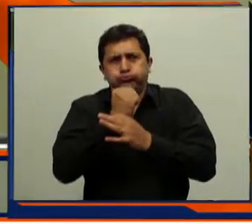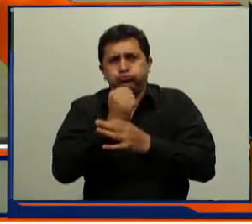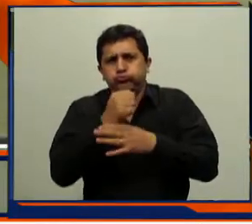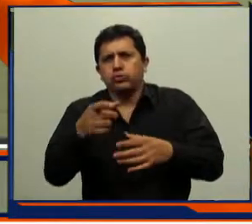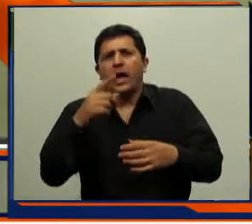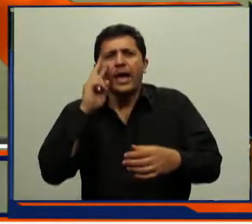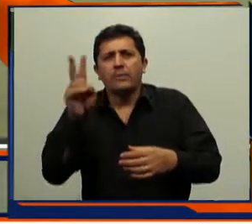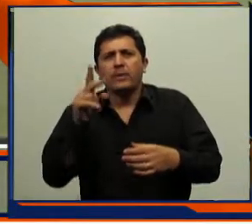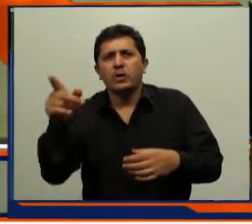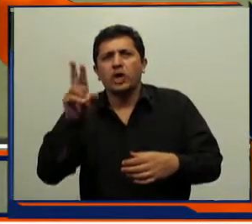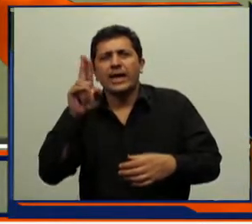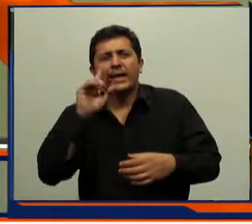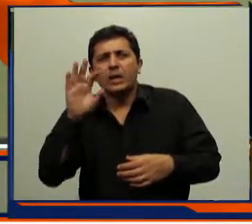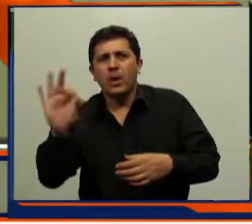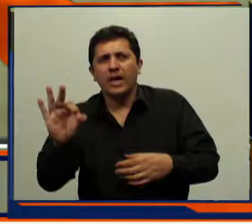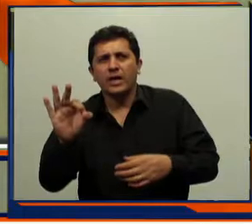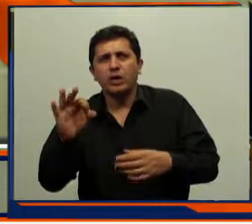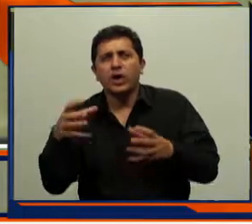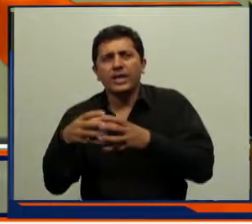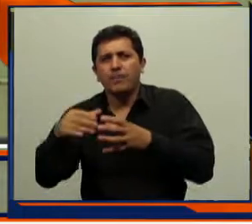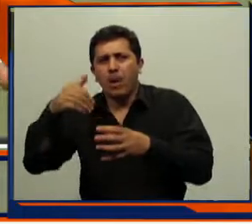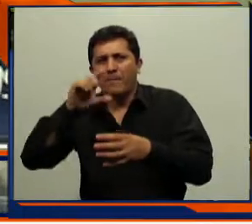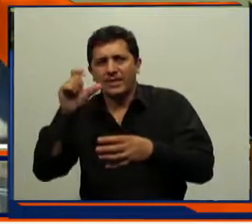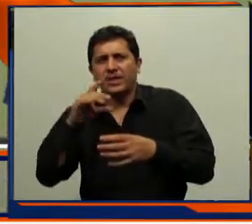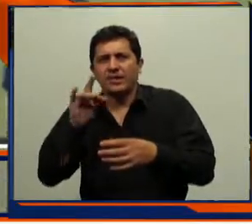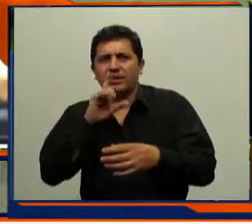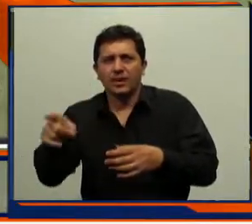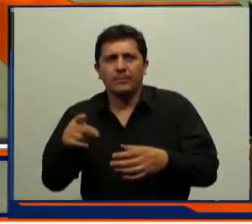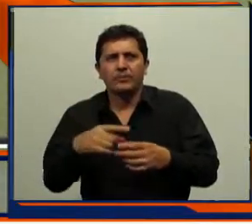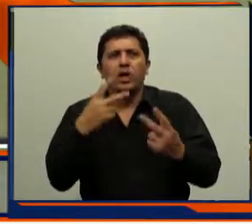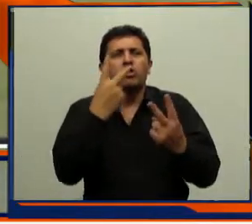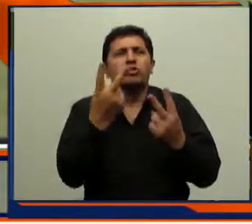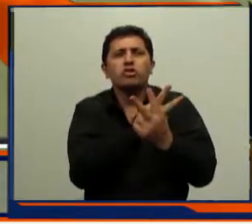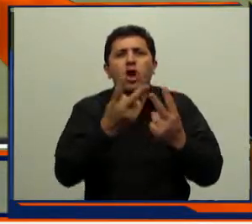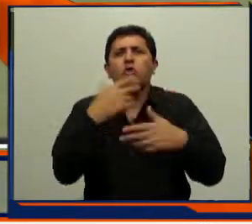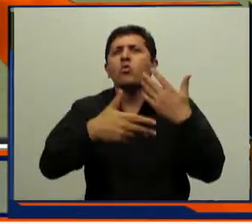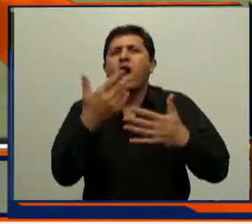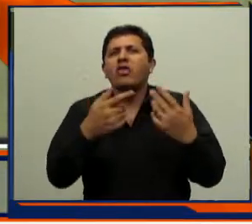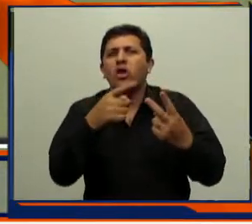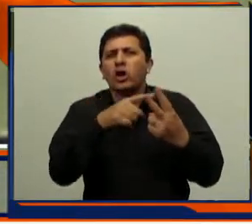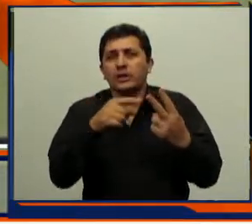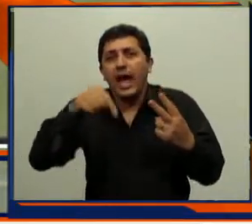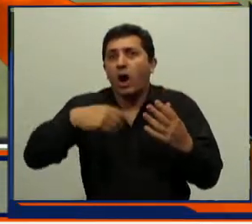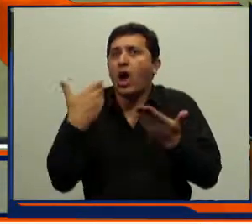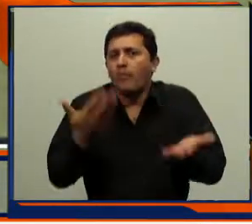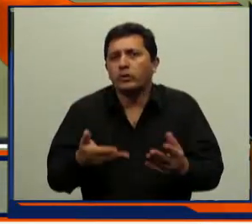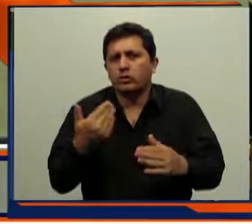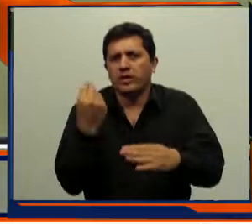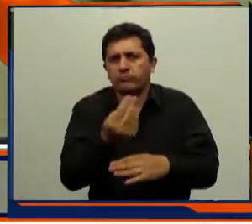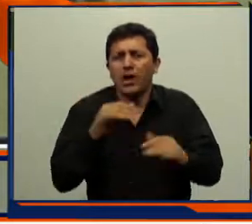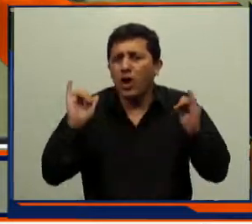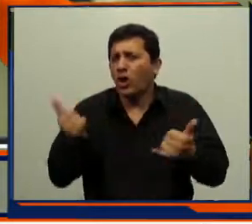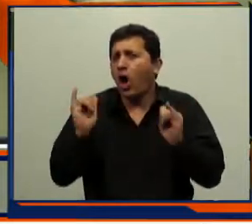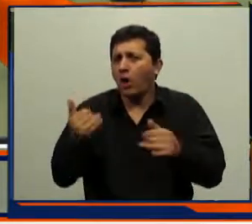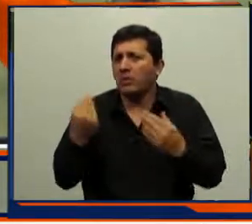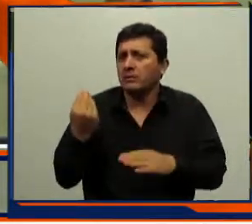Rolo Rivero al mando de este equipo de Mitre. Dos grandes jugadores que tienen su oportunidad ya desde muy jóvenes